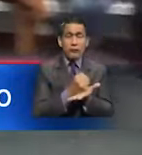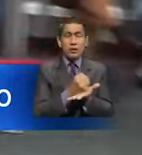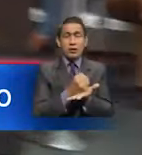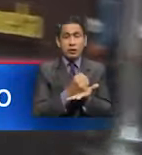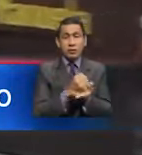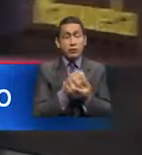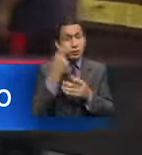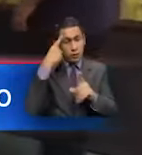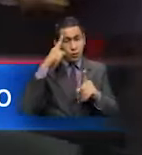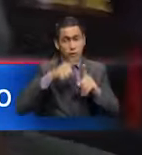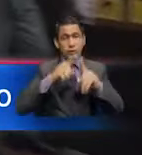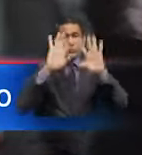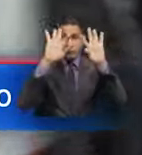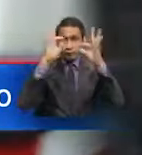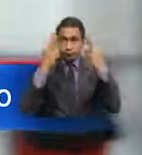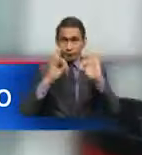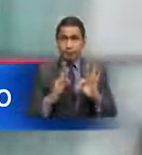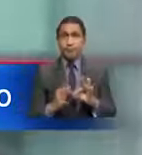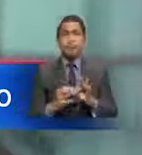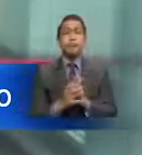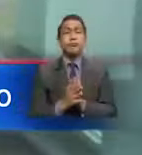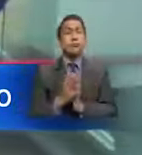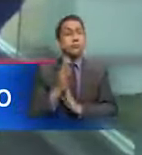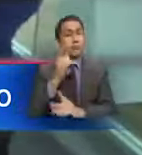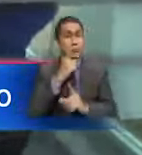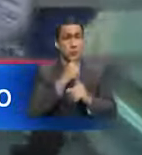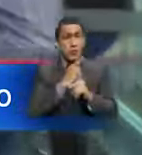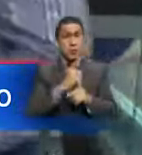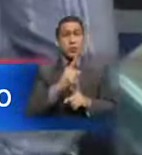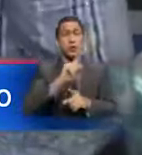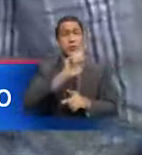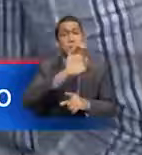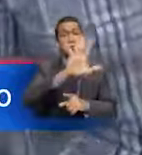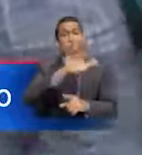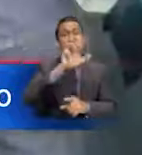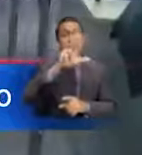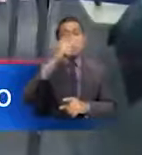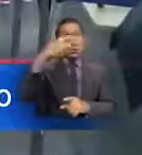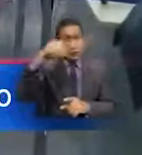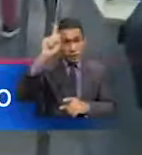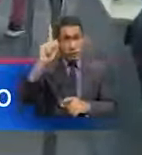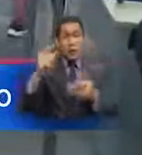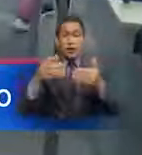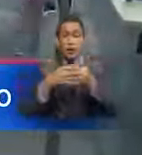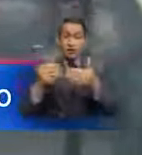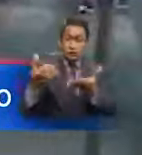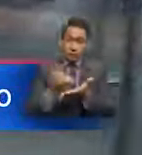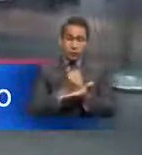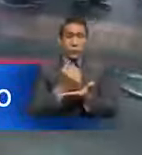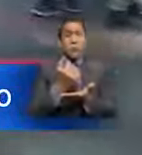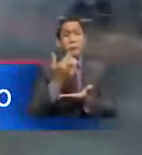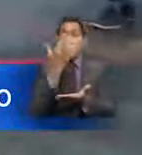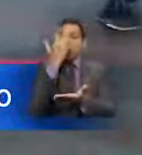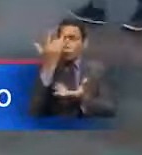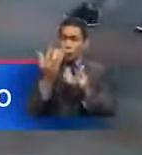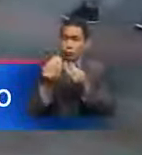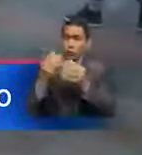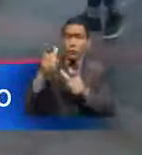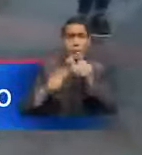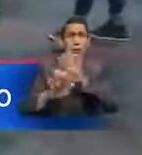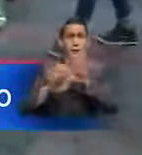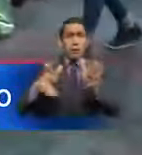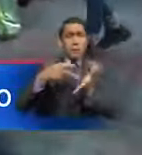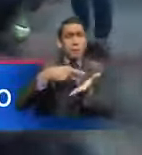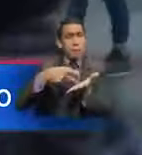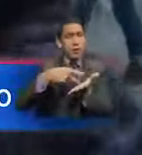en el presupuesto. En ese sentido, pues llevamos ya recaudado 53 millones de impuesto predial, lo cual implica que